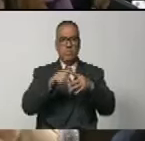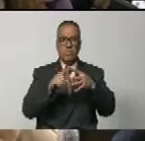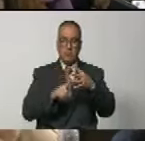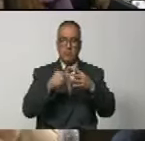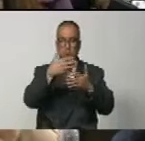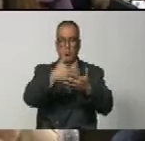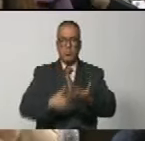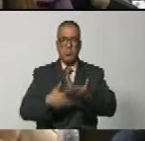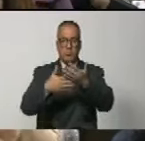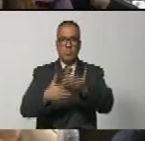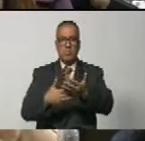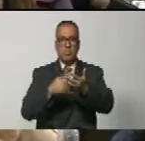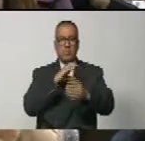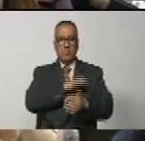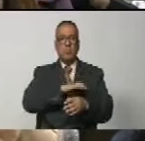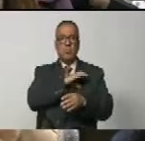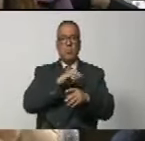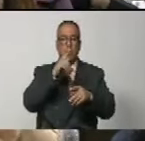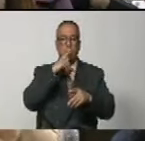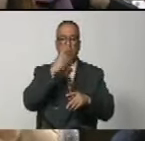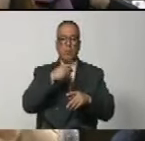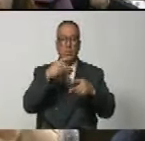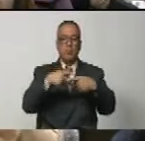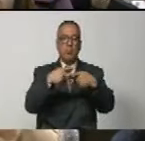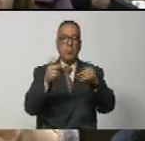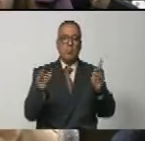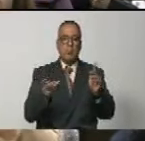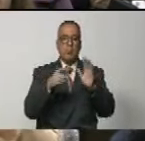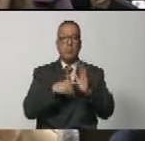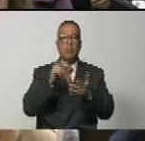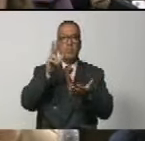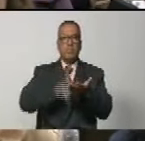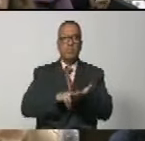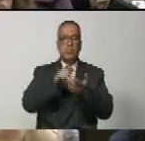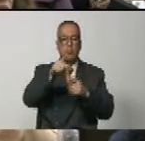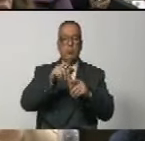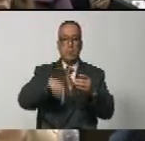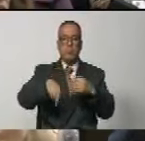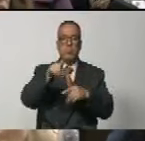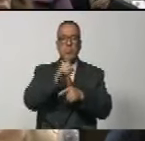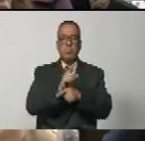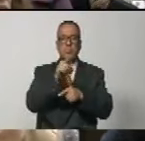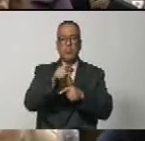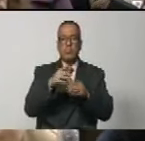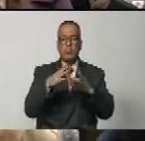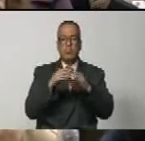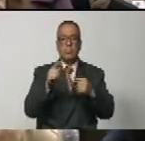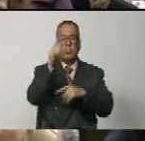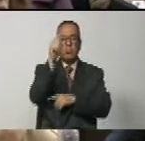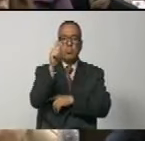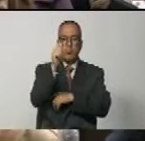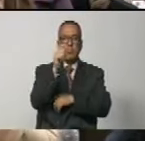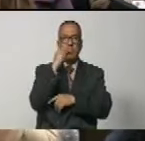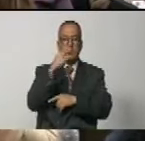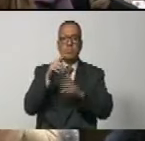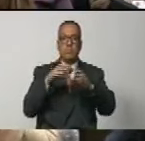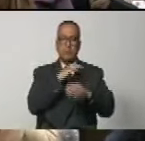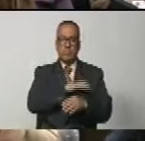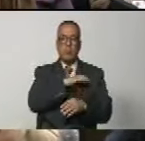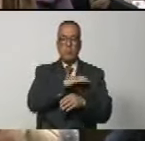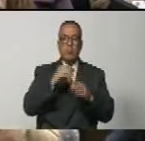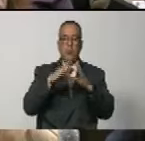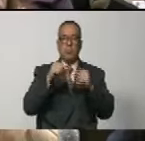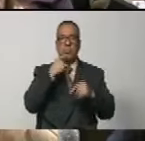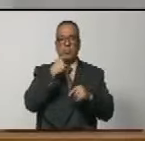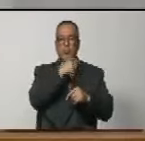el informe que presenta la Comisión de Política Exterior, que de hecho fue aprobado por unanimidad de todos los diputados de dicha comisión. Es todo,